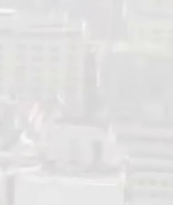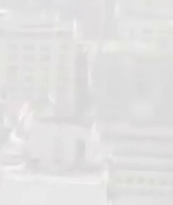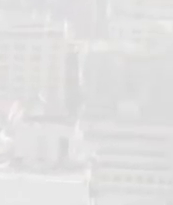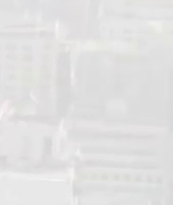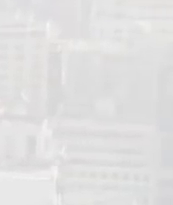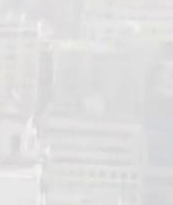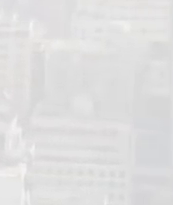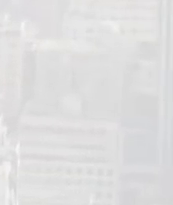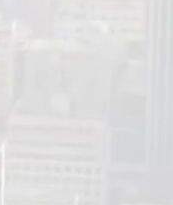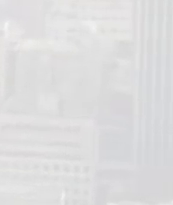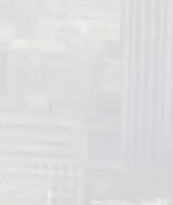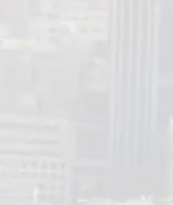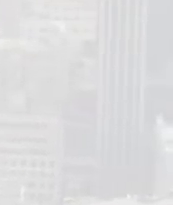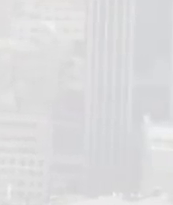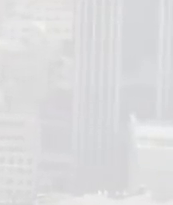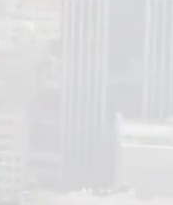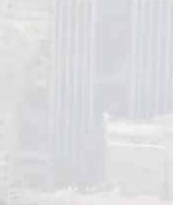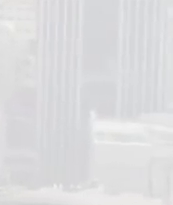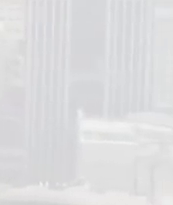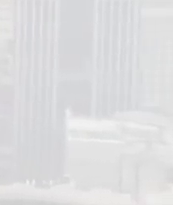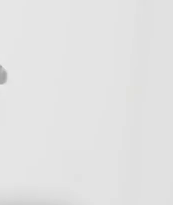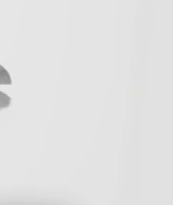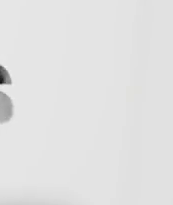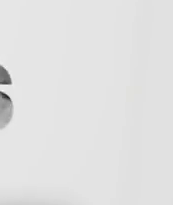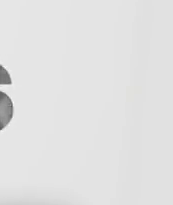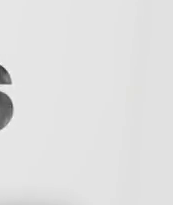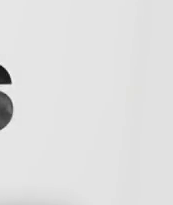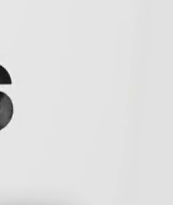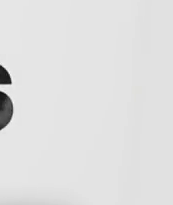Más de 16 millones de chilenos en cuarentena.